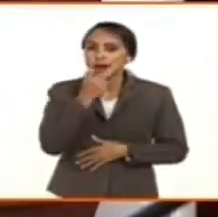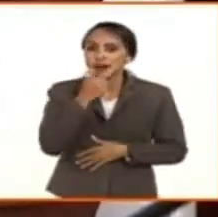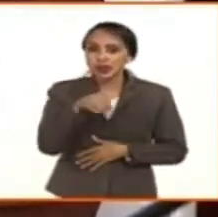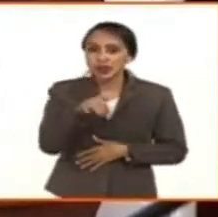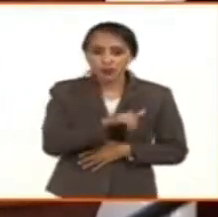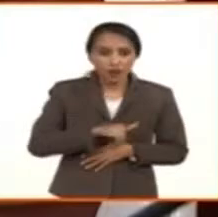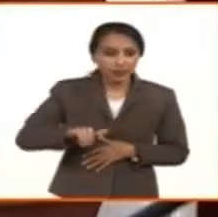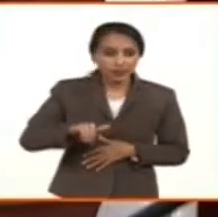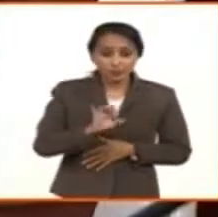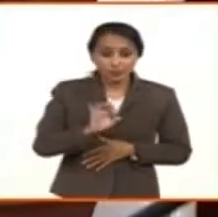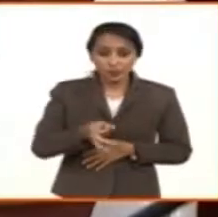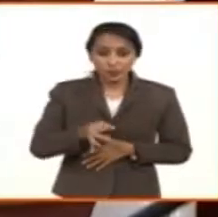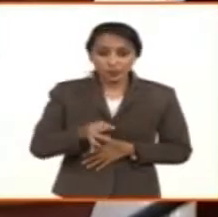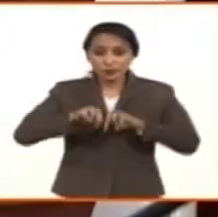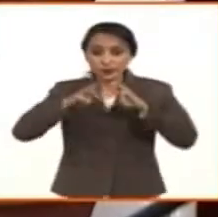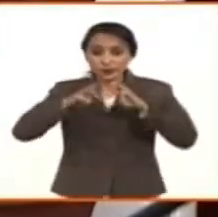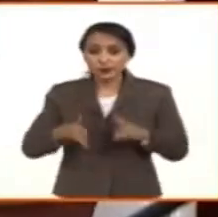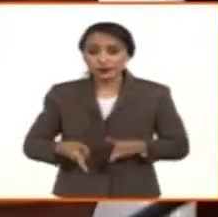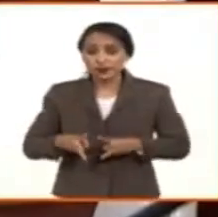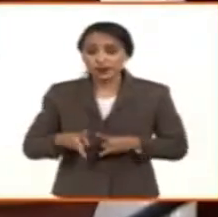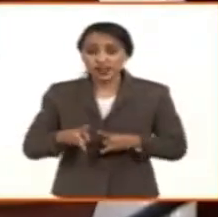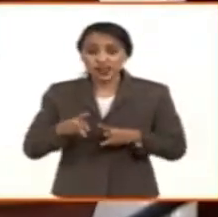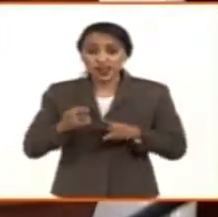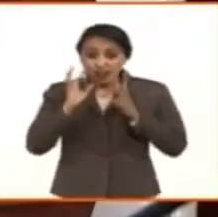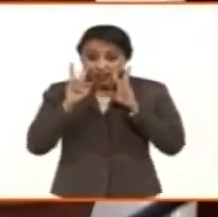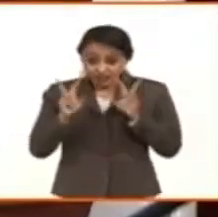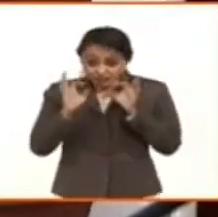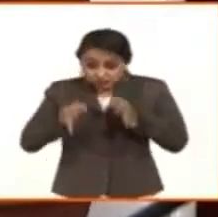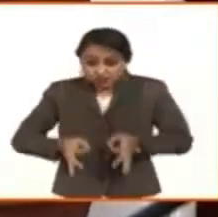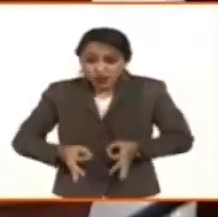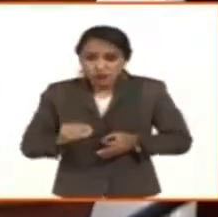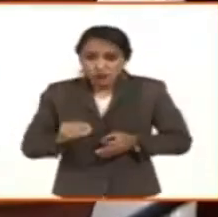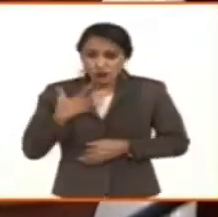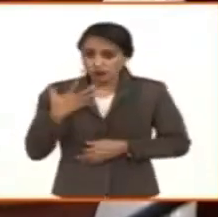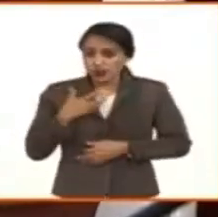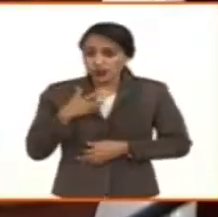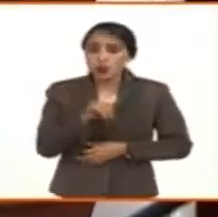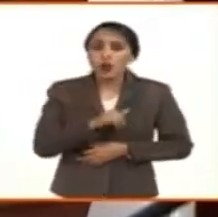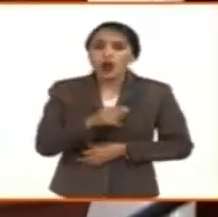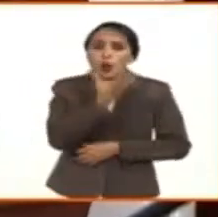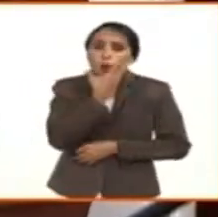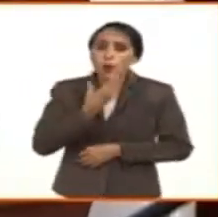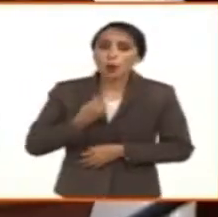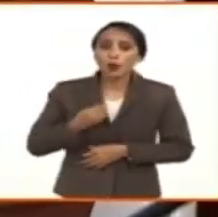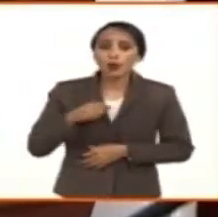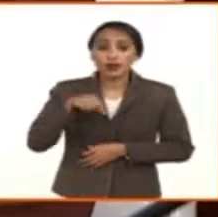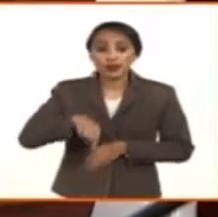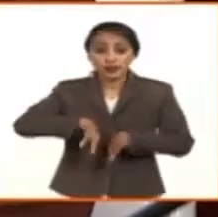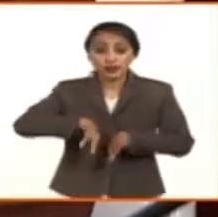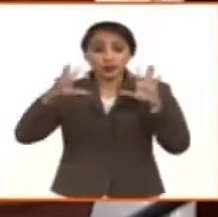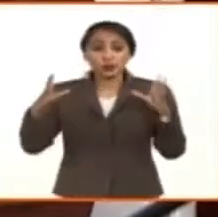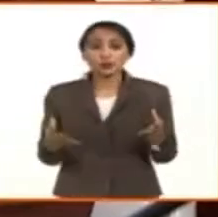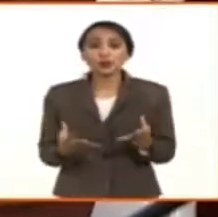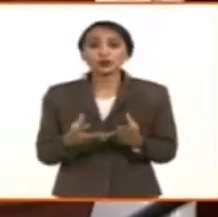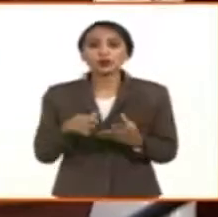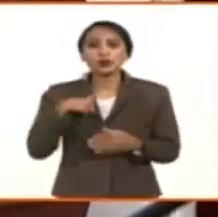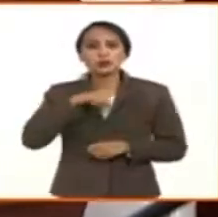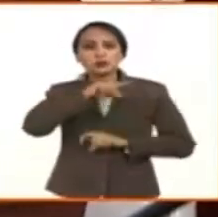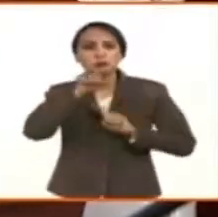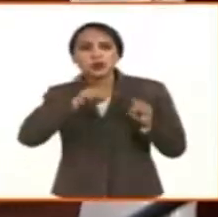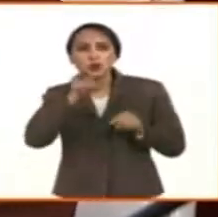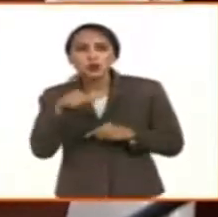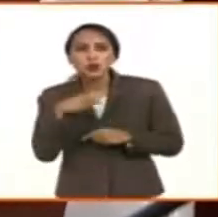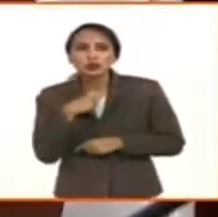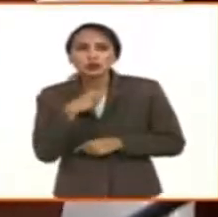se vuelve mucho más crítico tenemos jóvenes en todo el planeta que ahora se están haciendo preguntas que era casi imposible